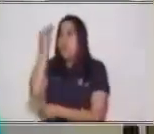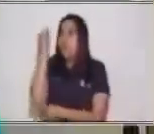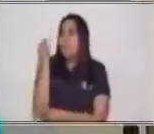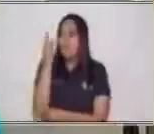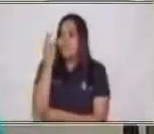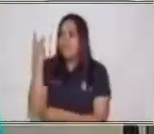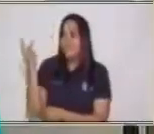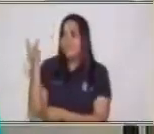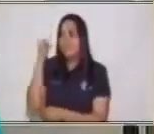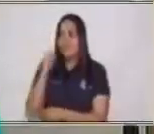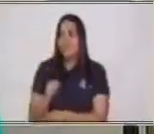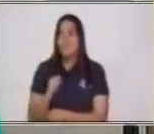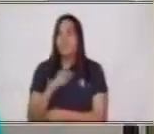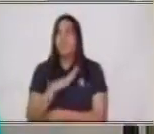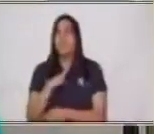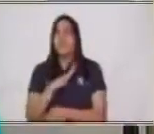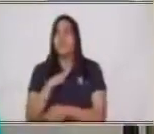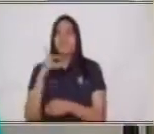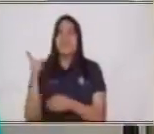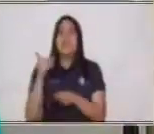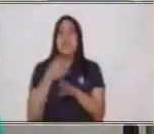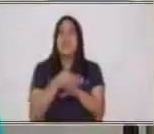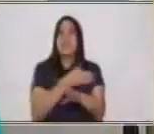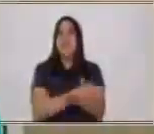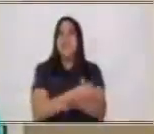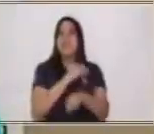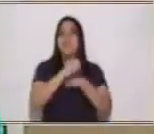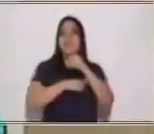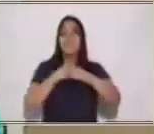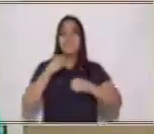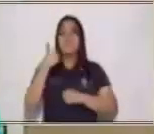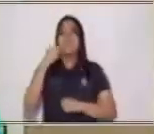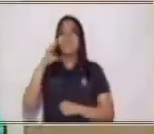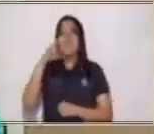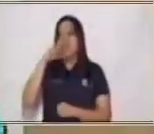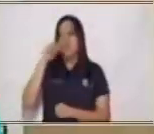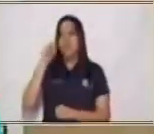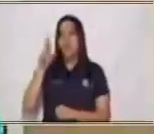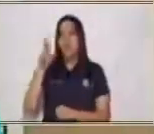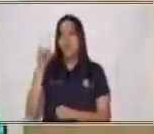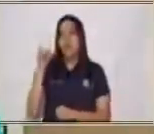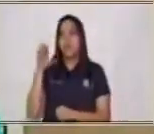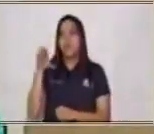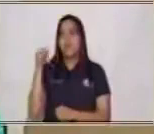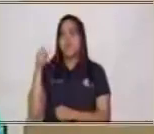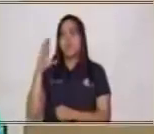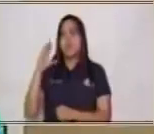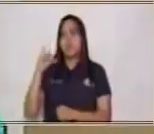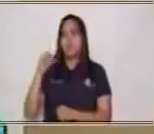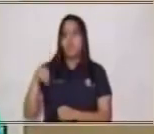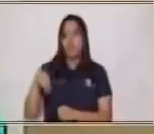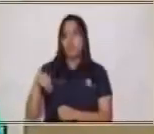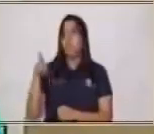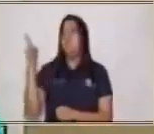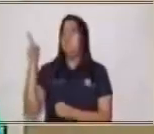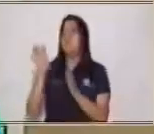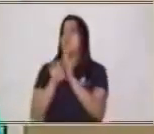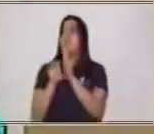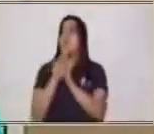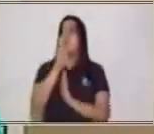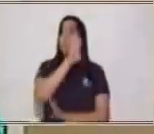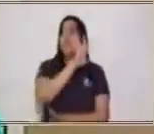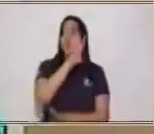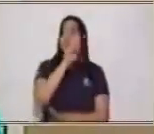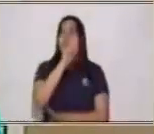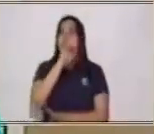tener que aplicar un caso previo de factorización. Acá nos dicen, factoricemos 40u